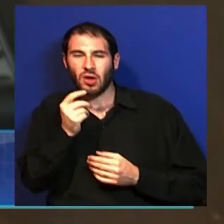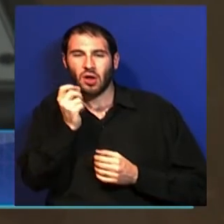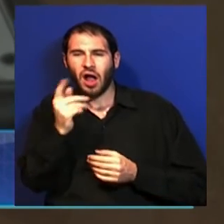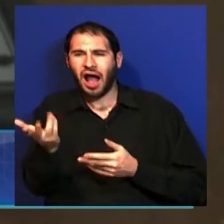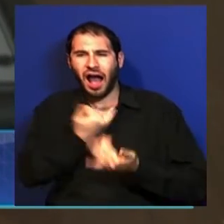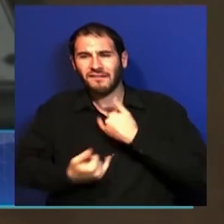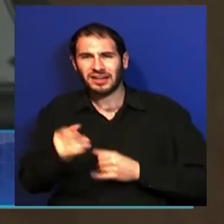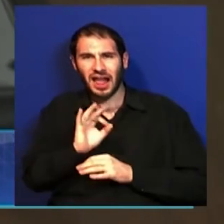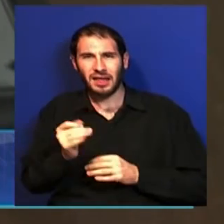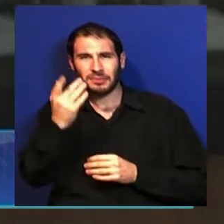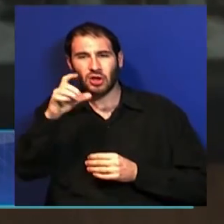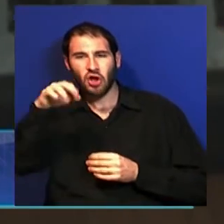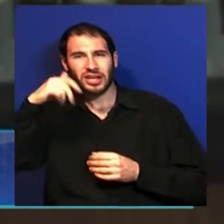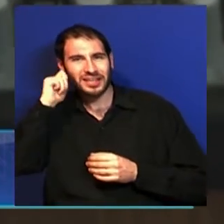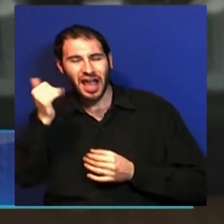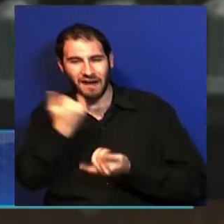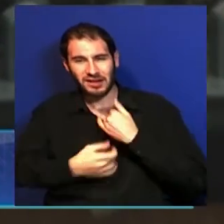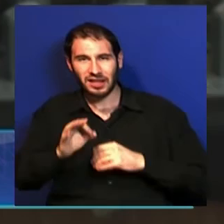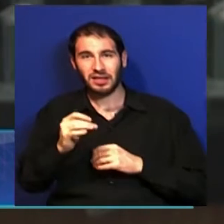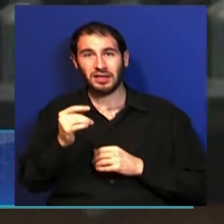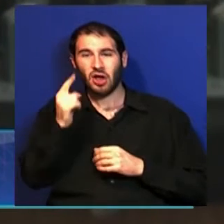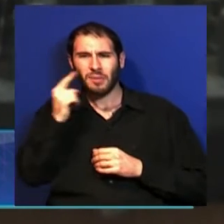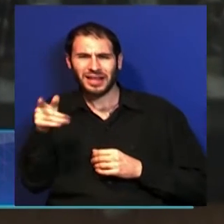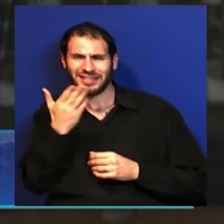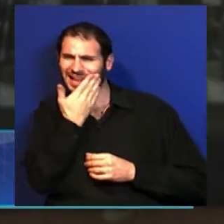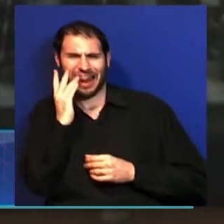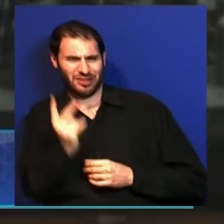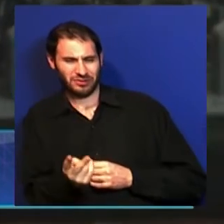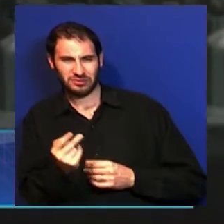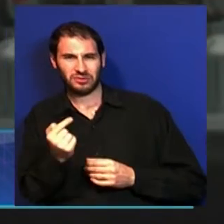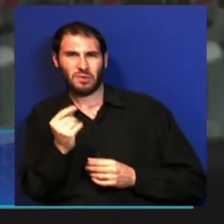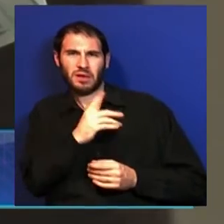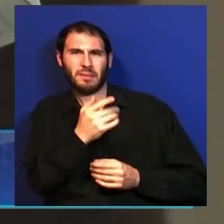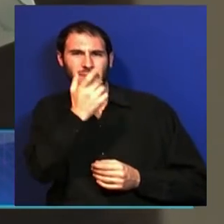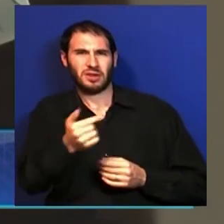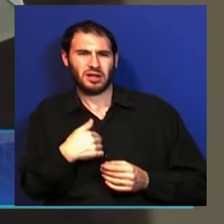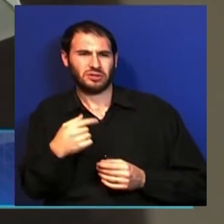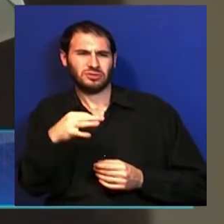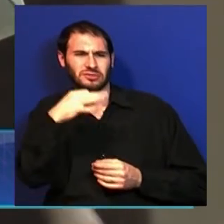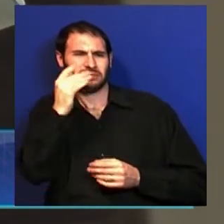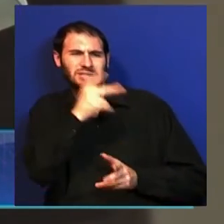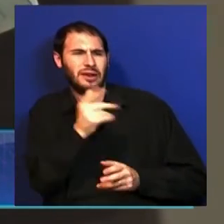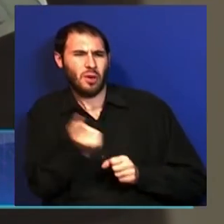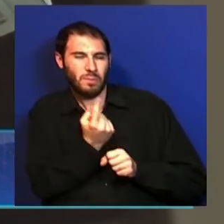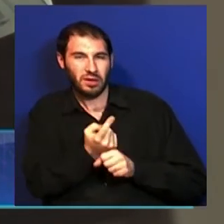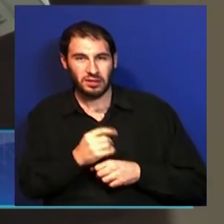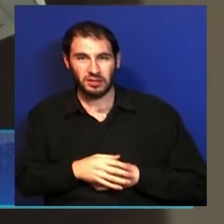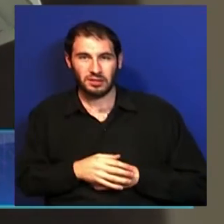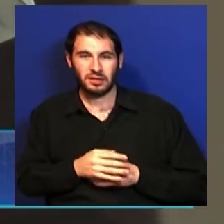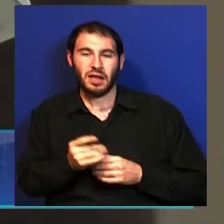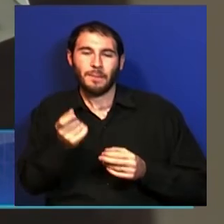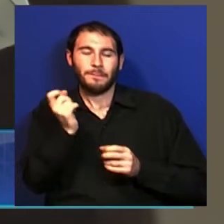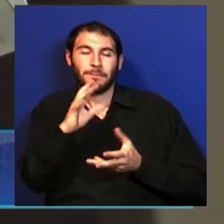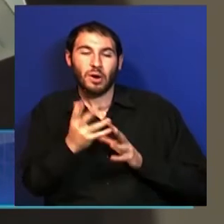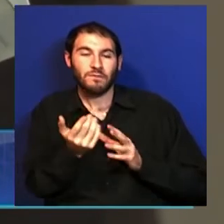nosotros en vez de hablar con las ONG, y él hipócritamente dijo: no, pues nosotros no sabíamos expresarnos. Pero no hace falta que yo hable muy bien.